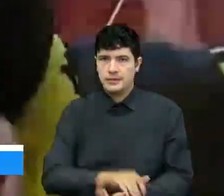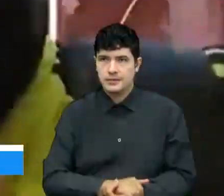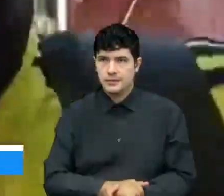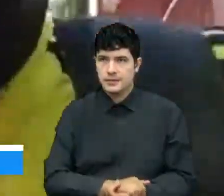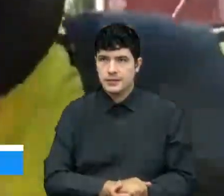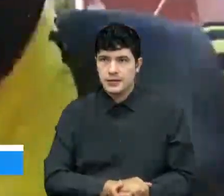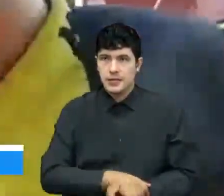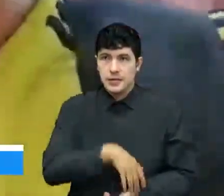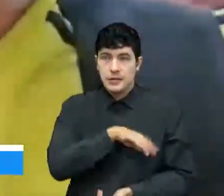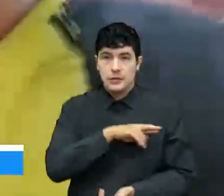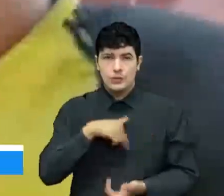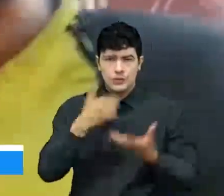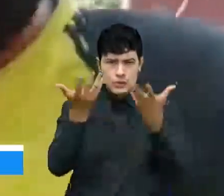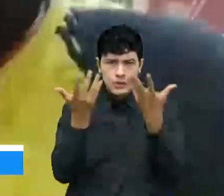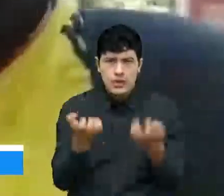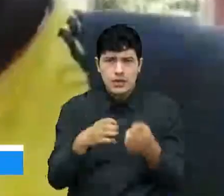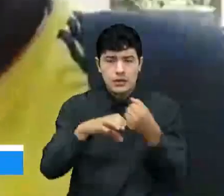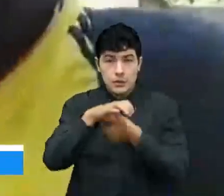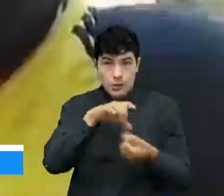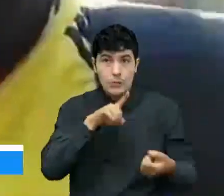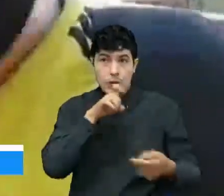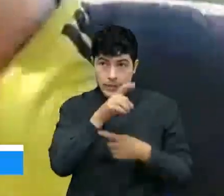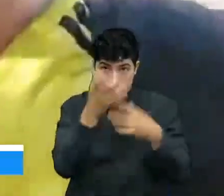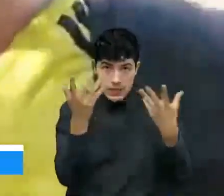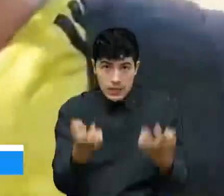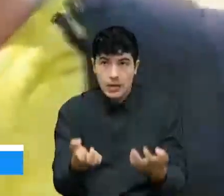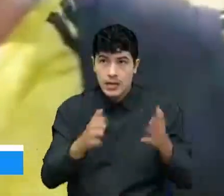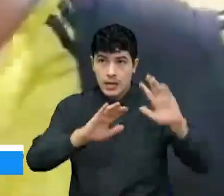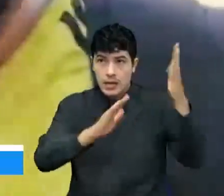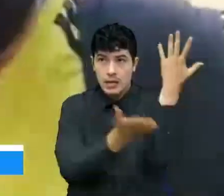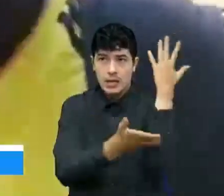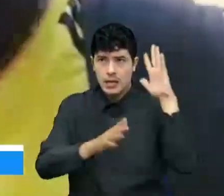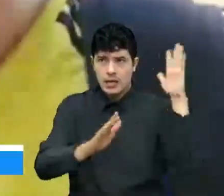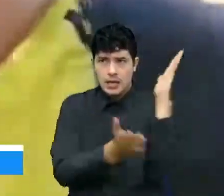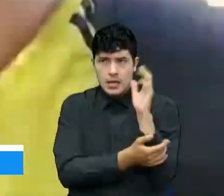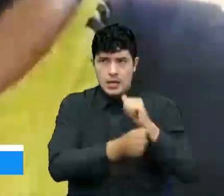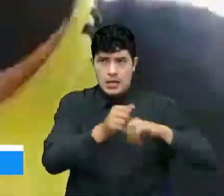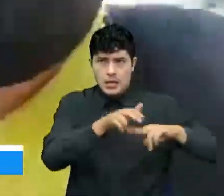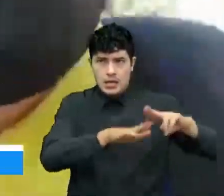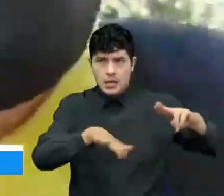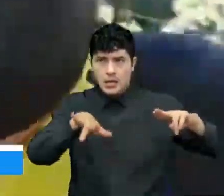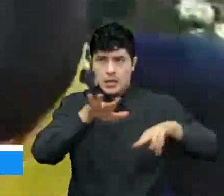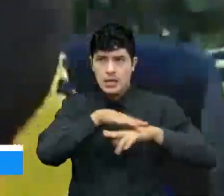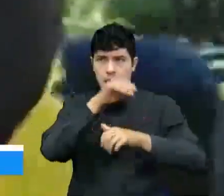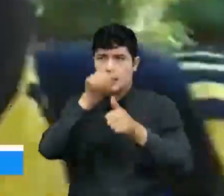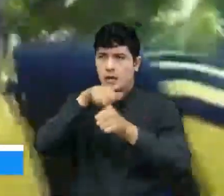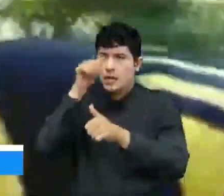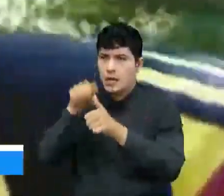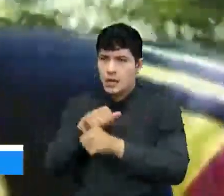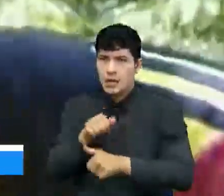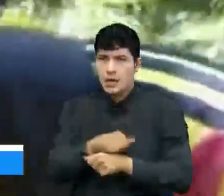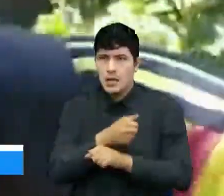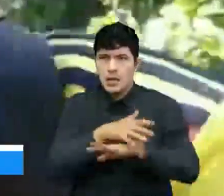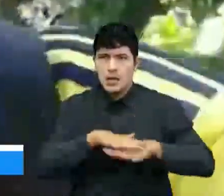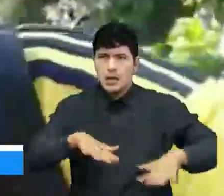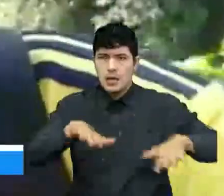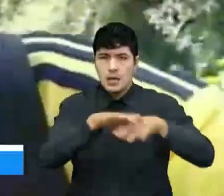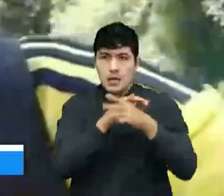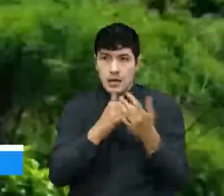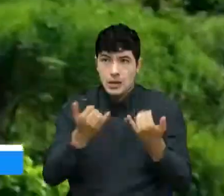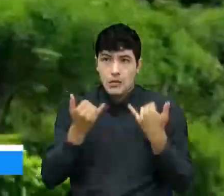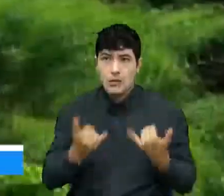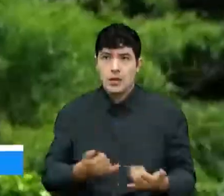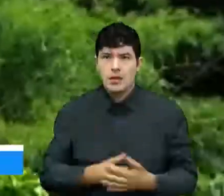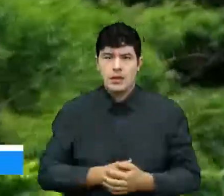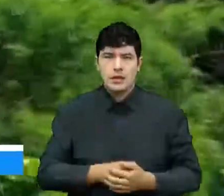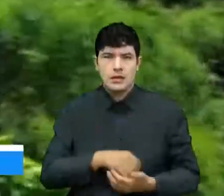Eso es lo que queremos en Bucaramanga, acabar con el bosque nativo, acabar con la vegetación, con cada pulmón en plena pandemia,